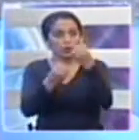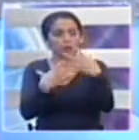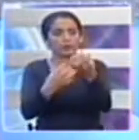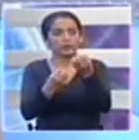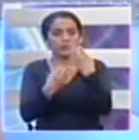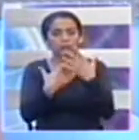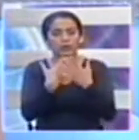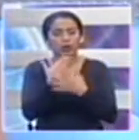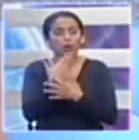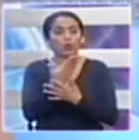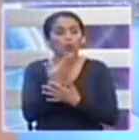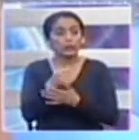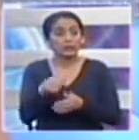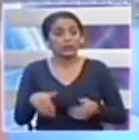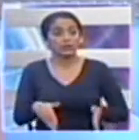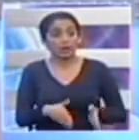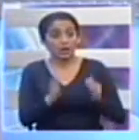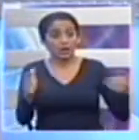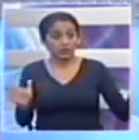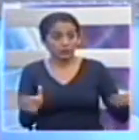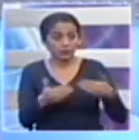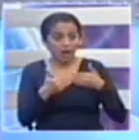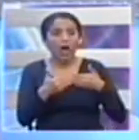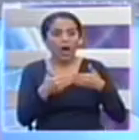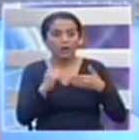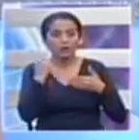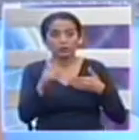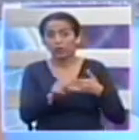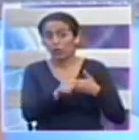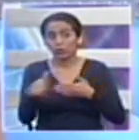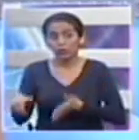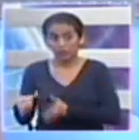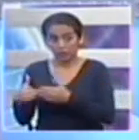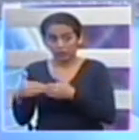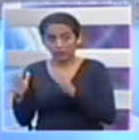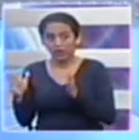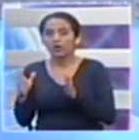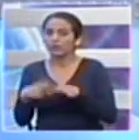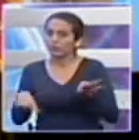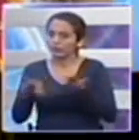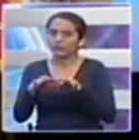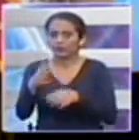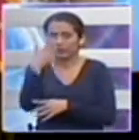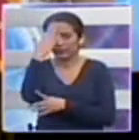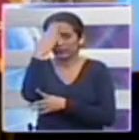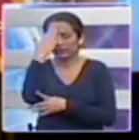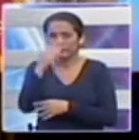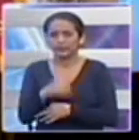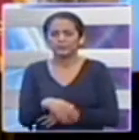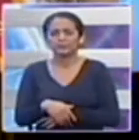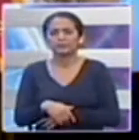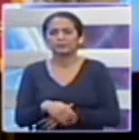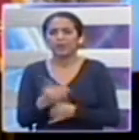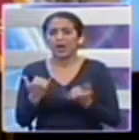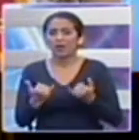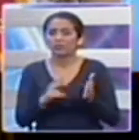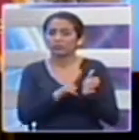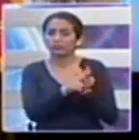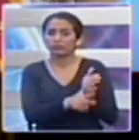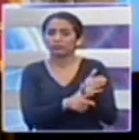una cuestión de civismo de la ciudad, saber y estar involucrados con el tema. ¿Cuánto está afectando la construcción del